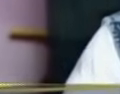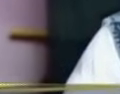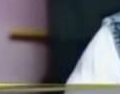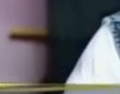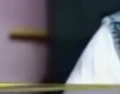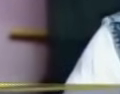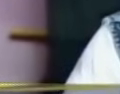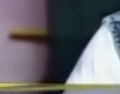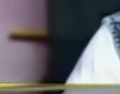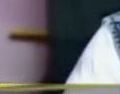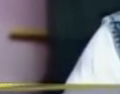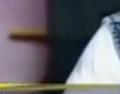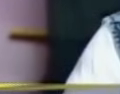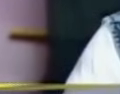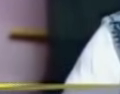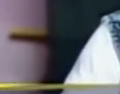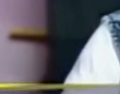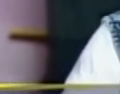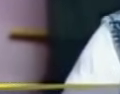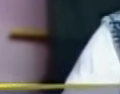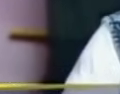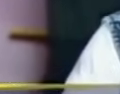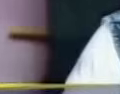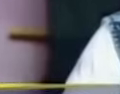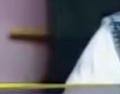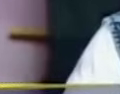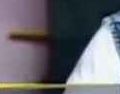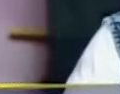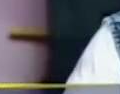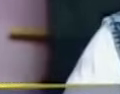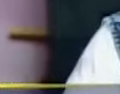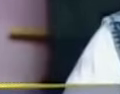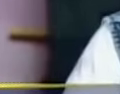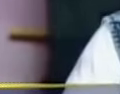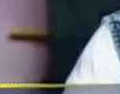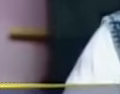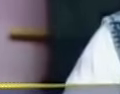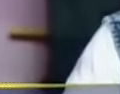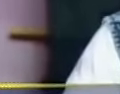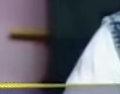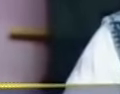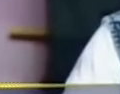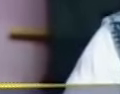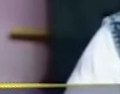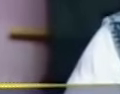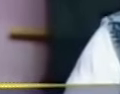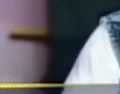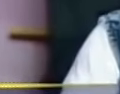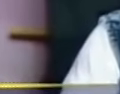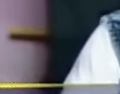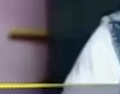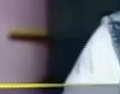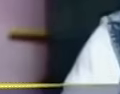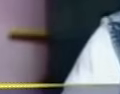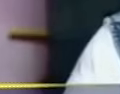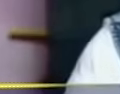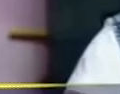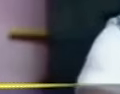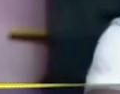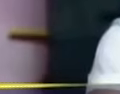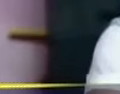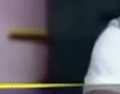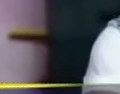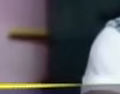sentido, hay un programa, presidente, que se llama Abre Cancha, que tiene que ver con la recuperación y la mejora de toda